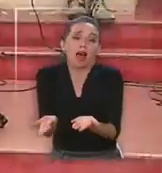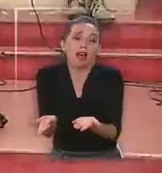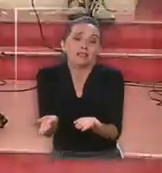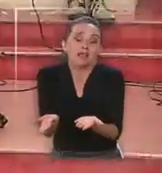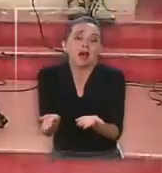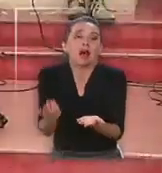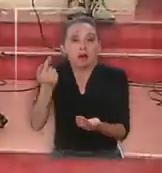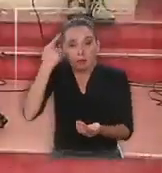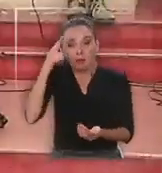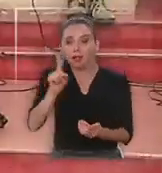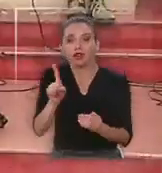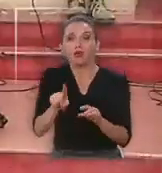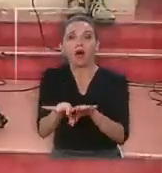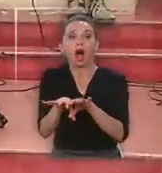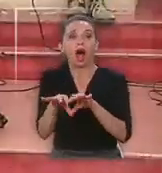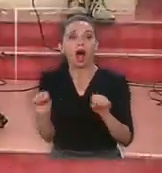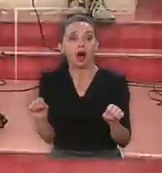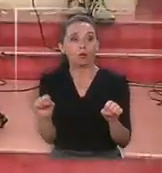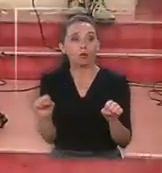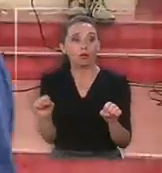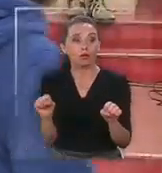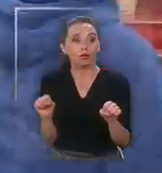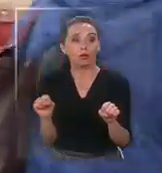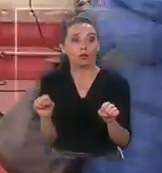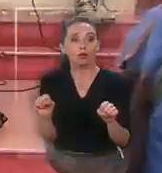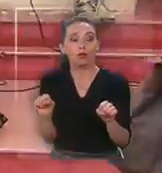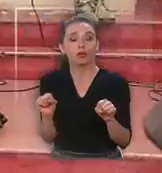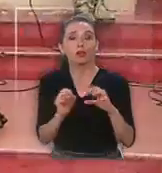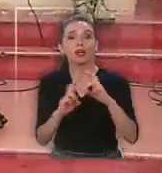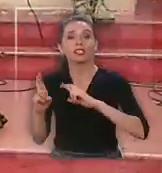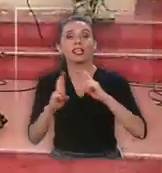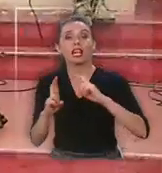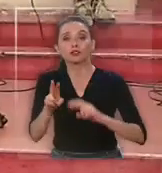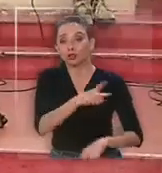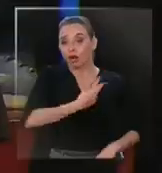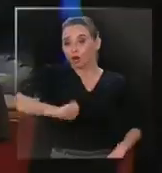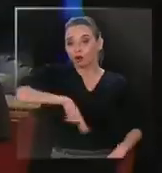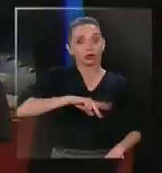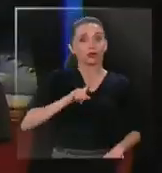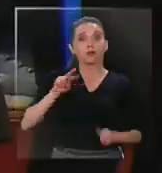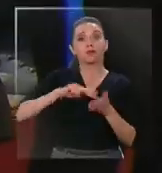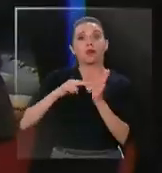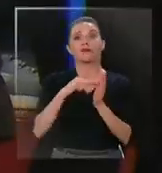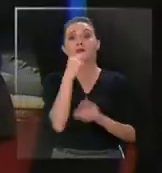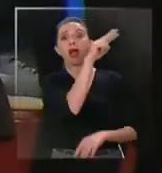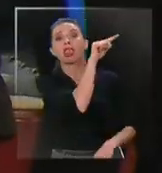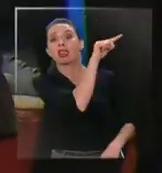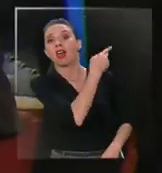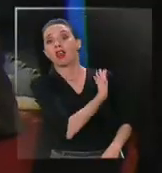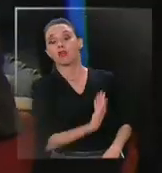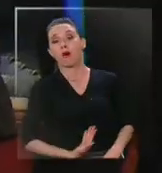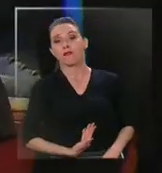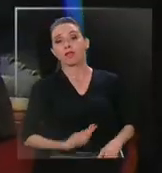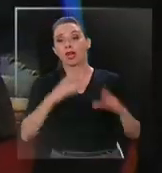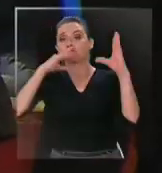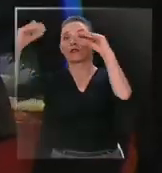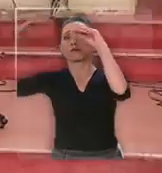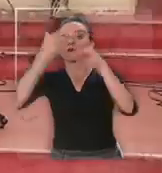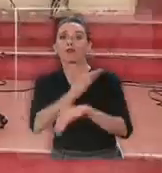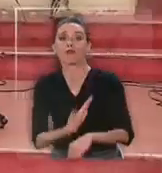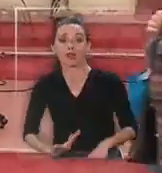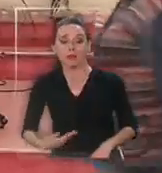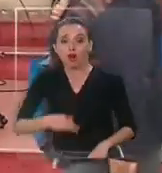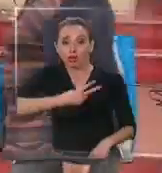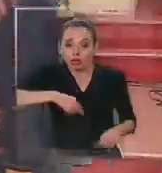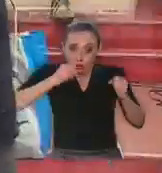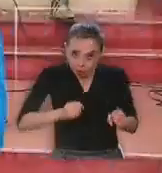Pero no es un acuerdo que tenga relación con nosotros, eso es un problema de gobierno. O sea, todo lo que esté al alcance